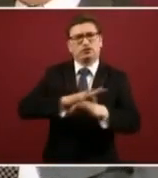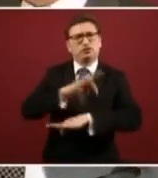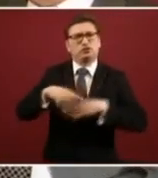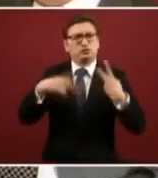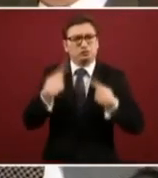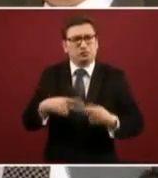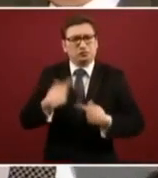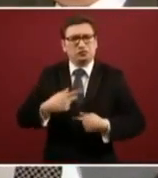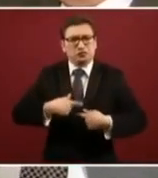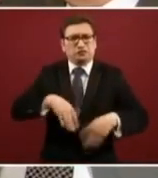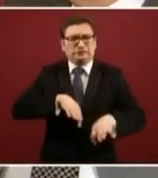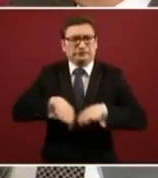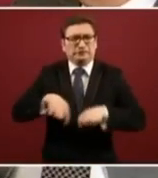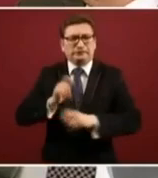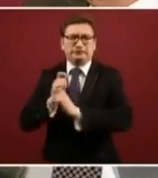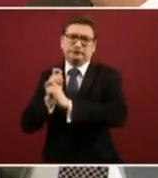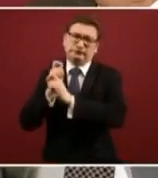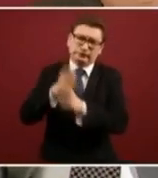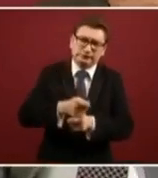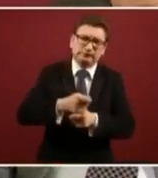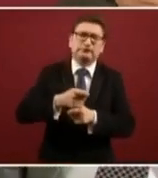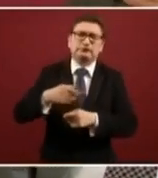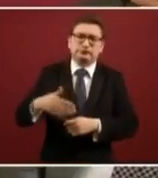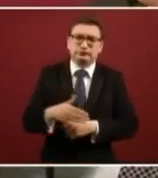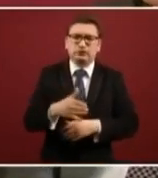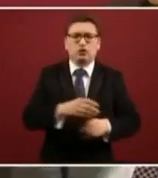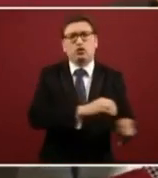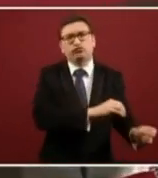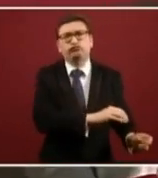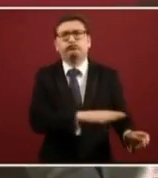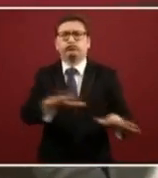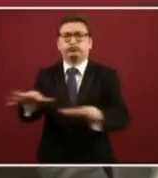del país. Entonces empezamos con